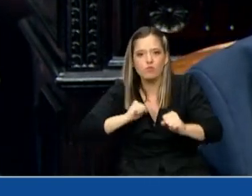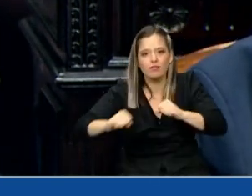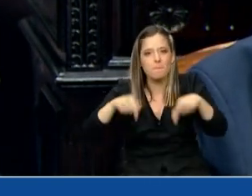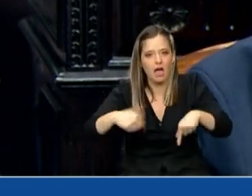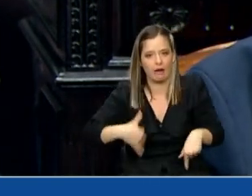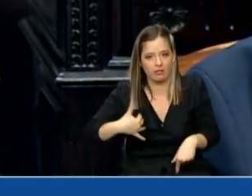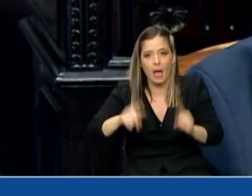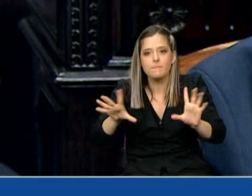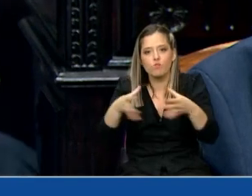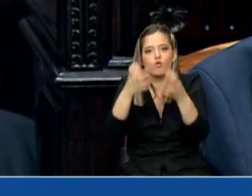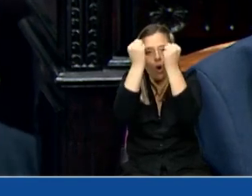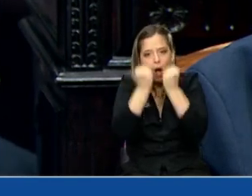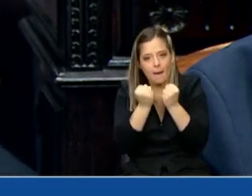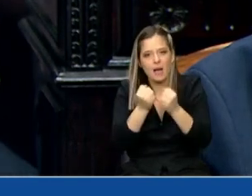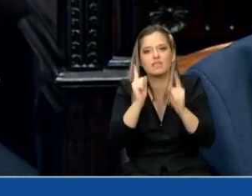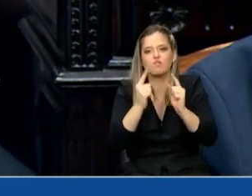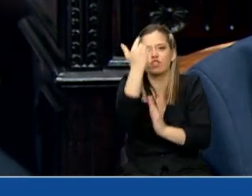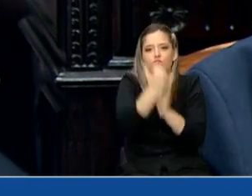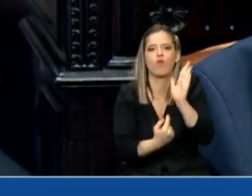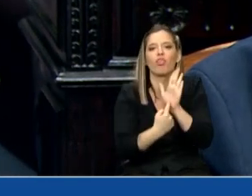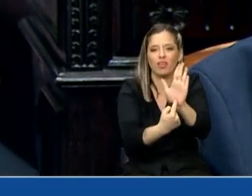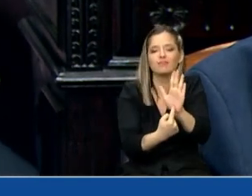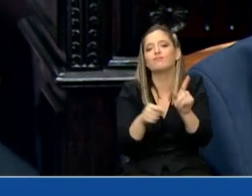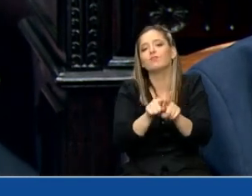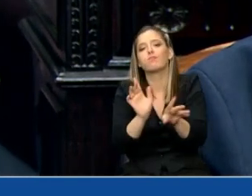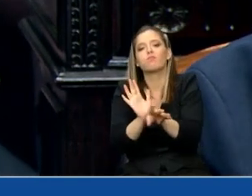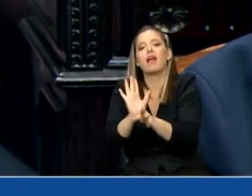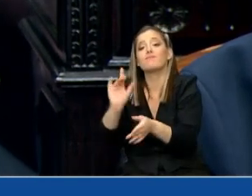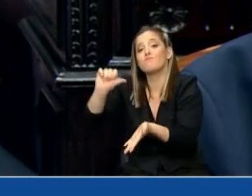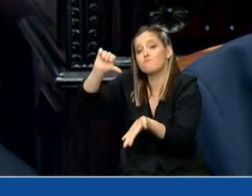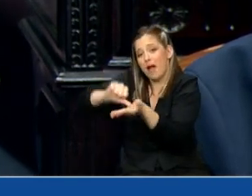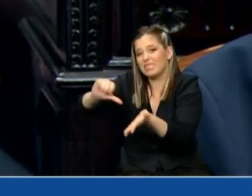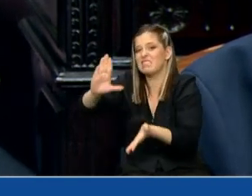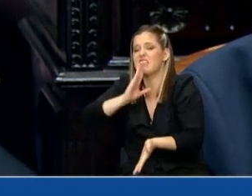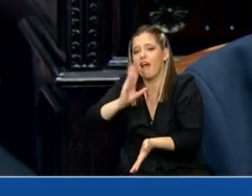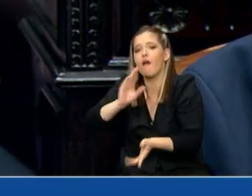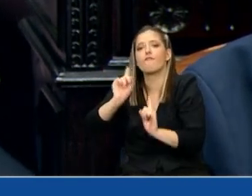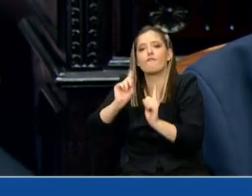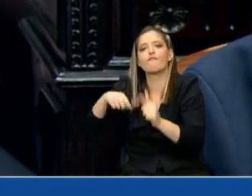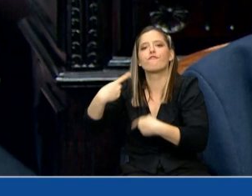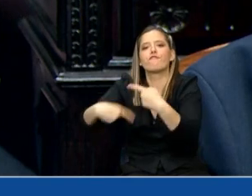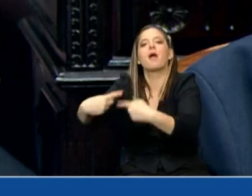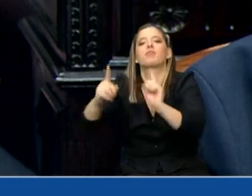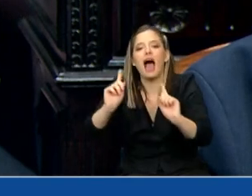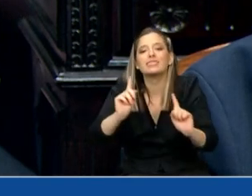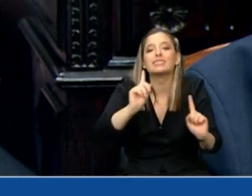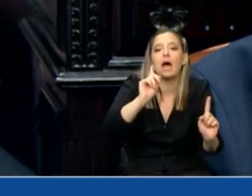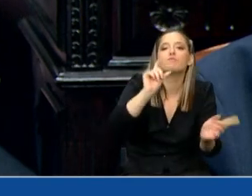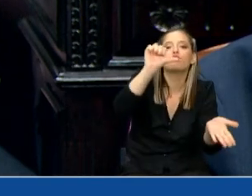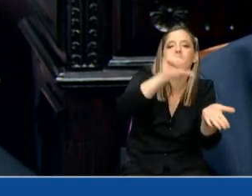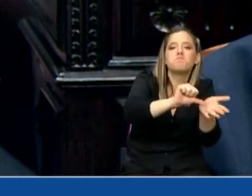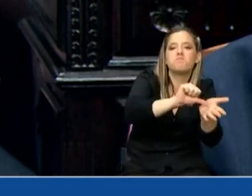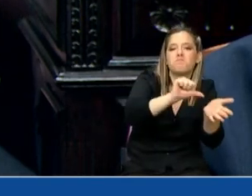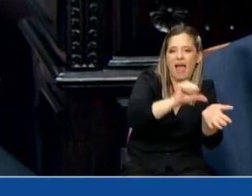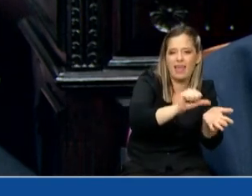en su carta fundacional dice que Israel existirá hasta que el Islam lo destruya.